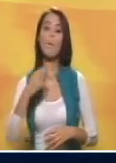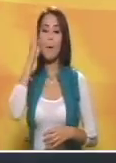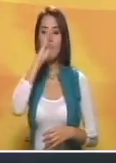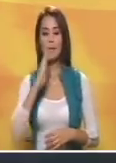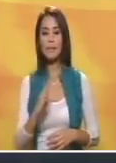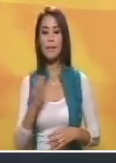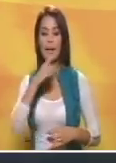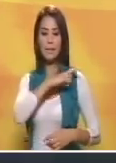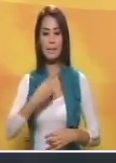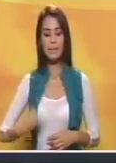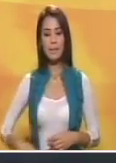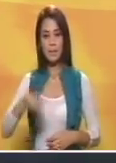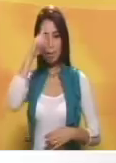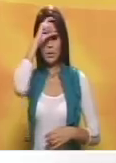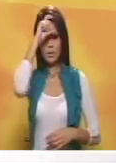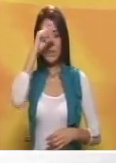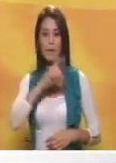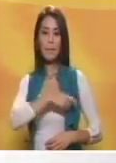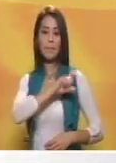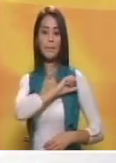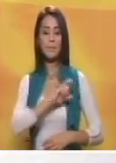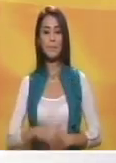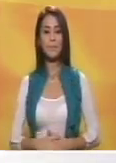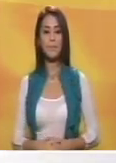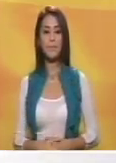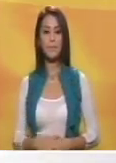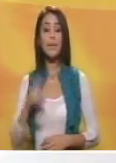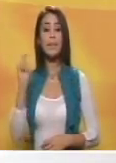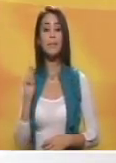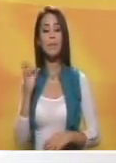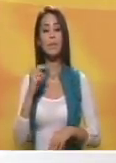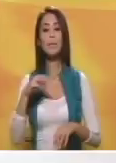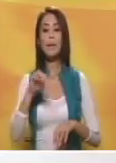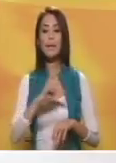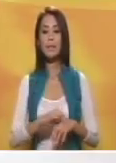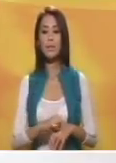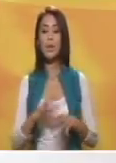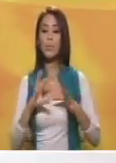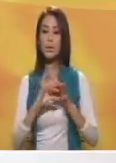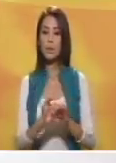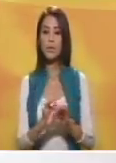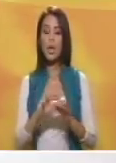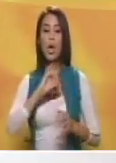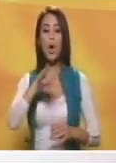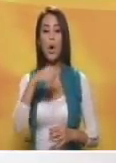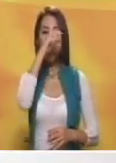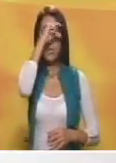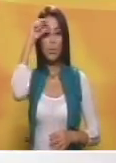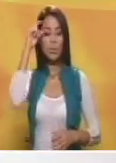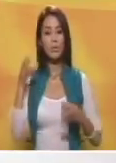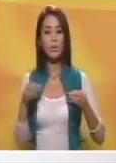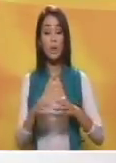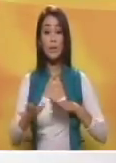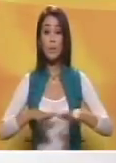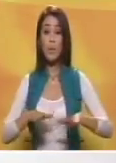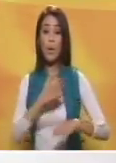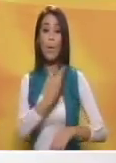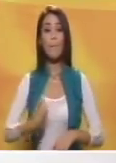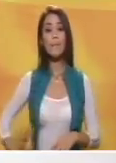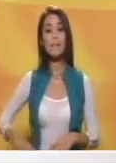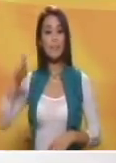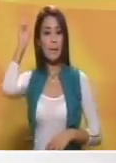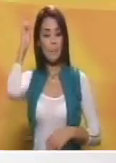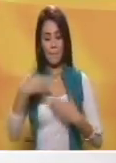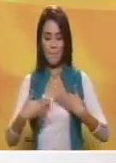China, Palestina, Turquía y España. El diputado ante la Asamblea Nacional por la Unidad, Julio Borges, se reunió este jueves con el presidente de